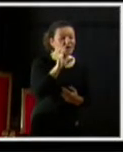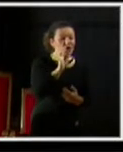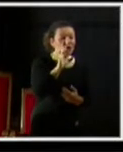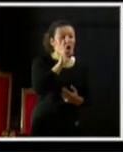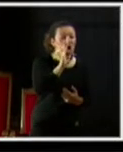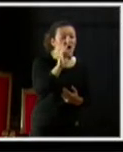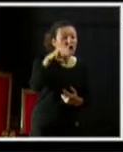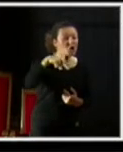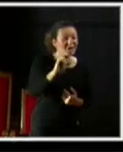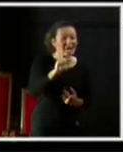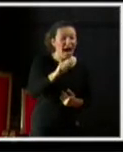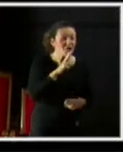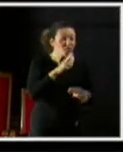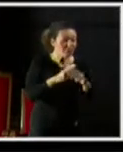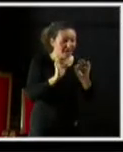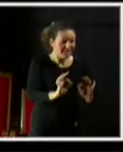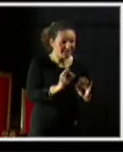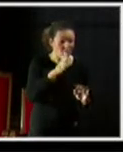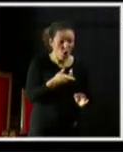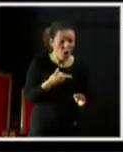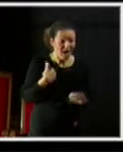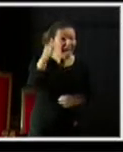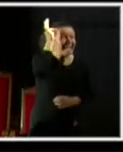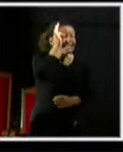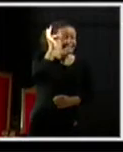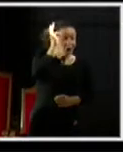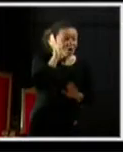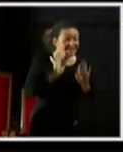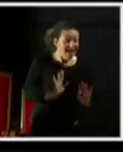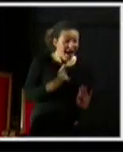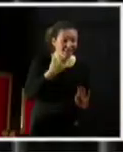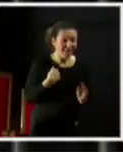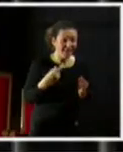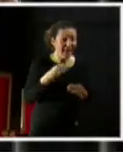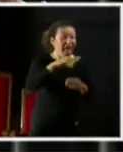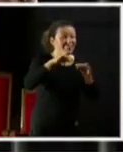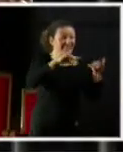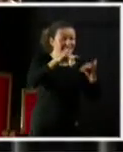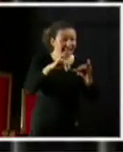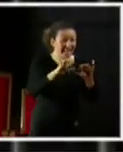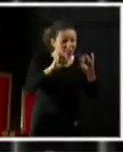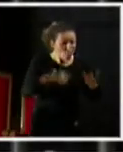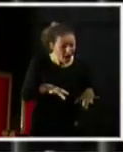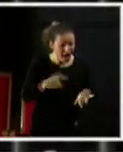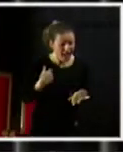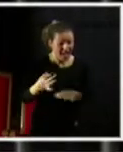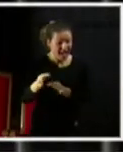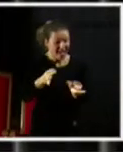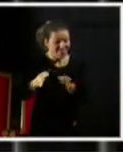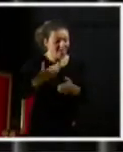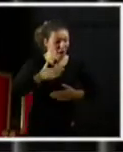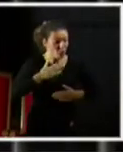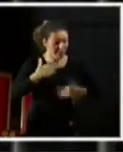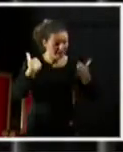se llaman así porque en teoría tienen la misma concentración de sales que la célula las realidades pues